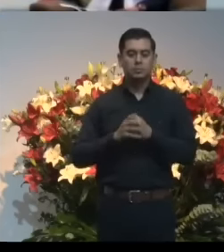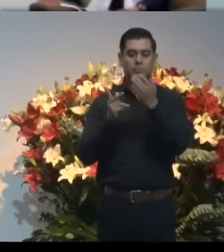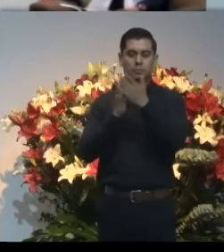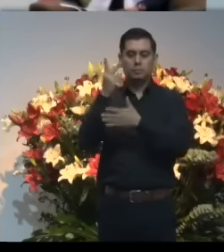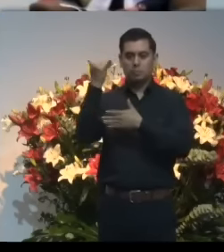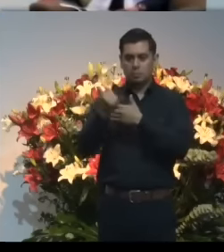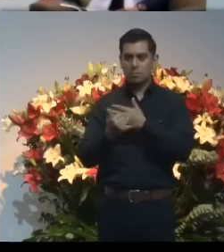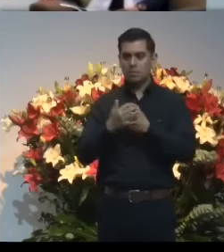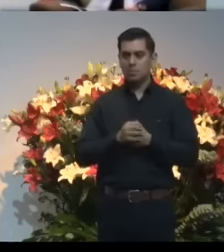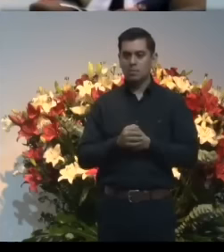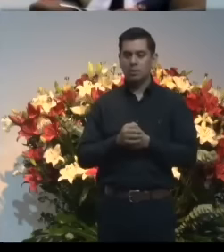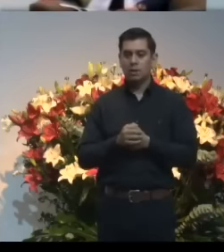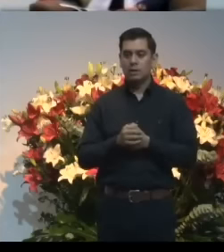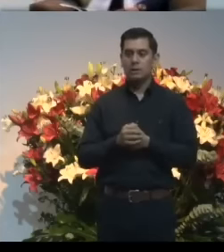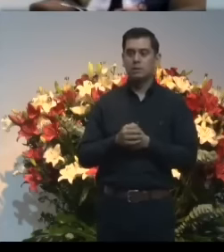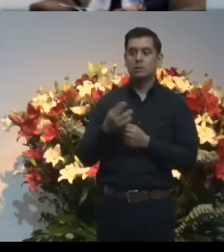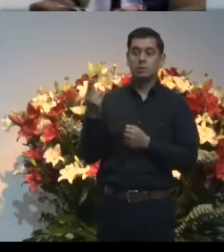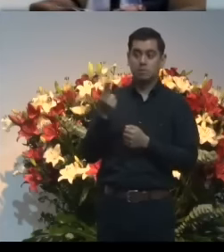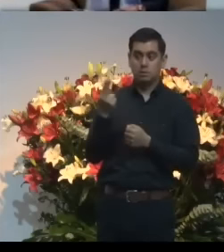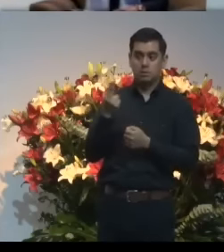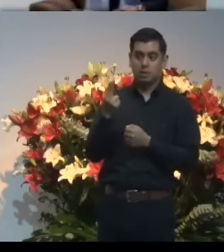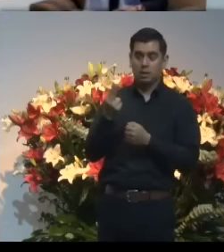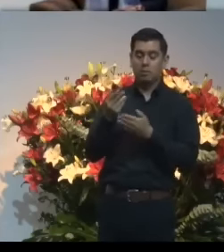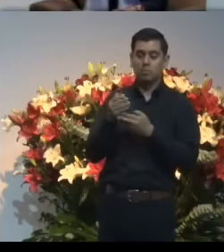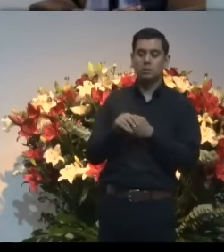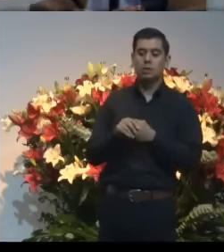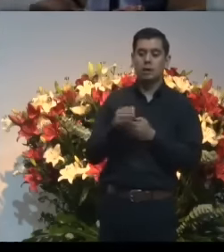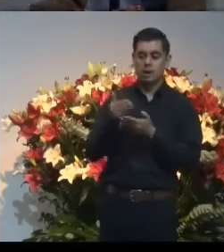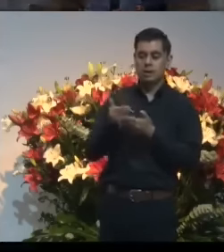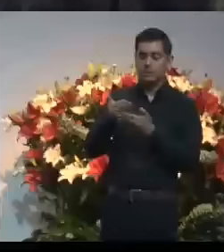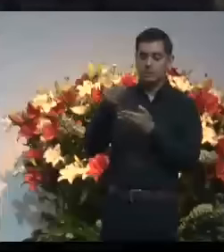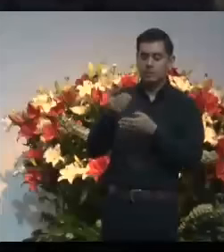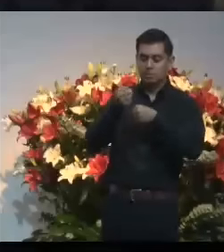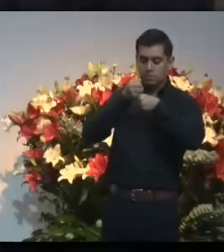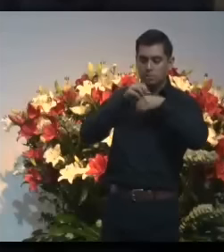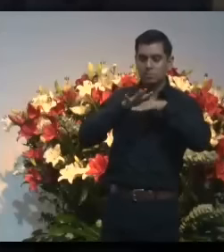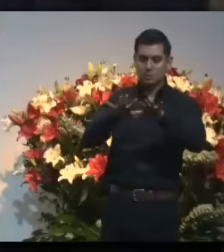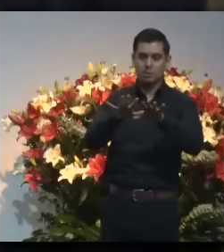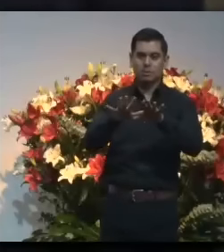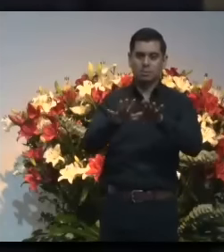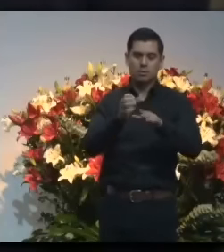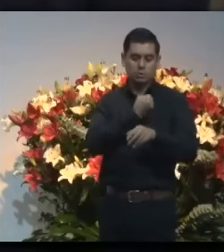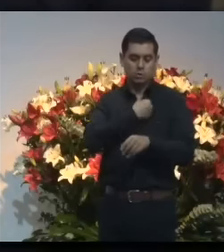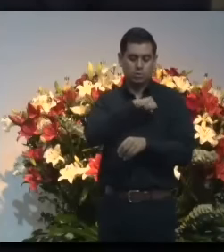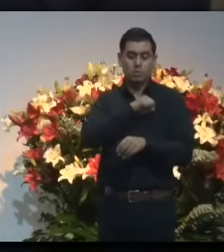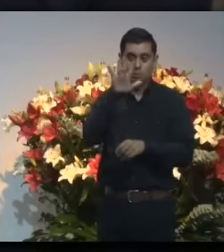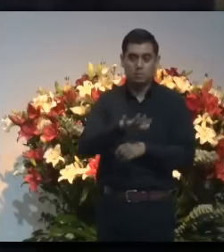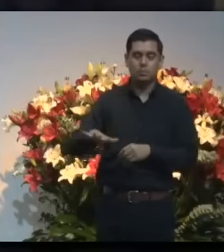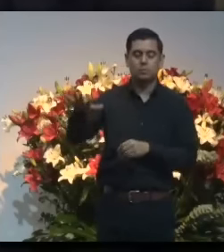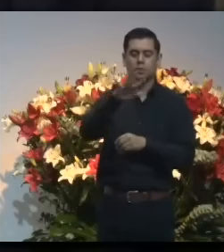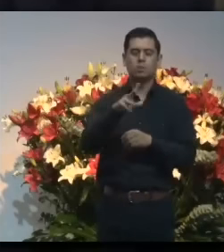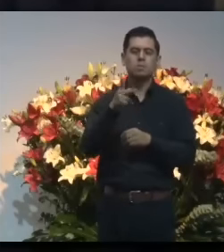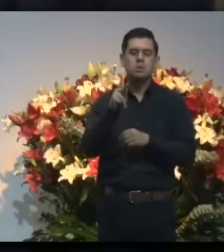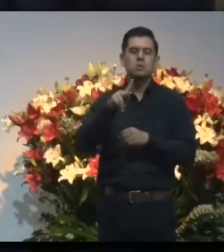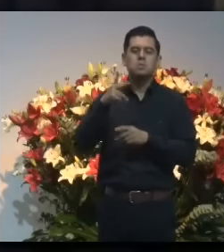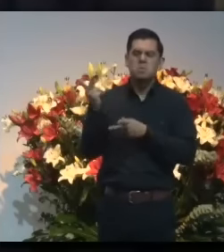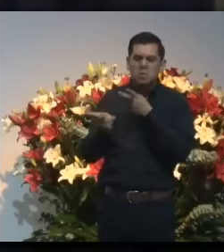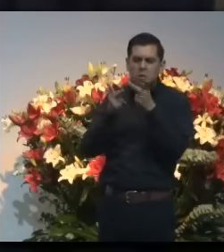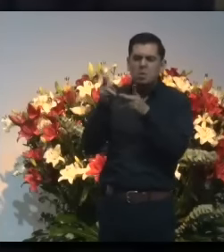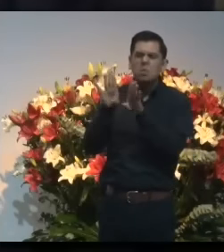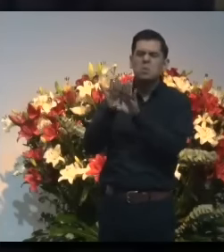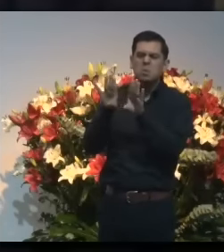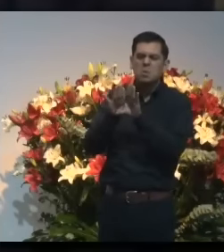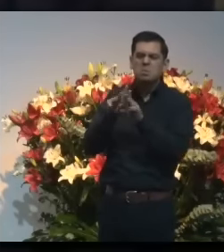son en lo que recuperamos el sistema de salud público. ¿Qué es para ti recuperar el sistema de salud público más allá de consultas médicas